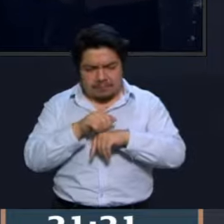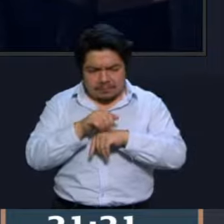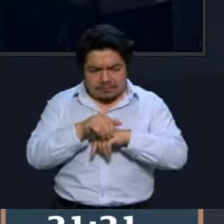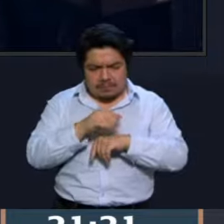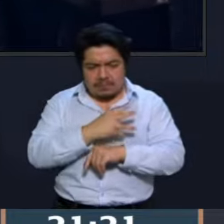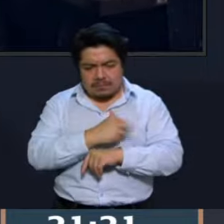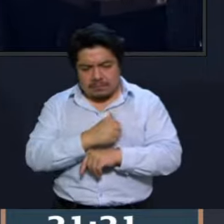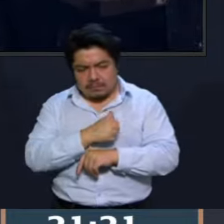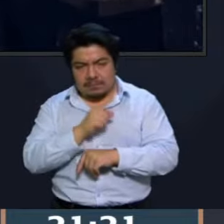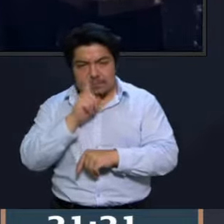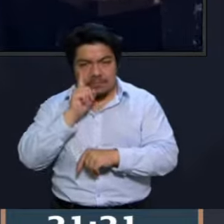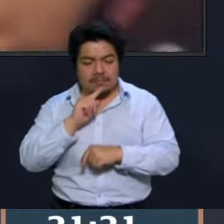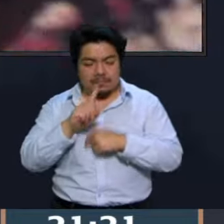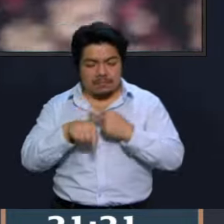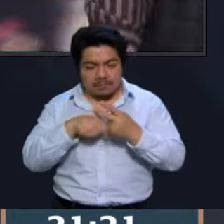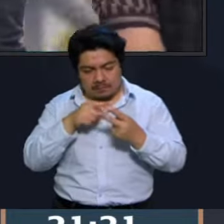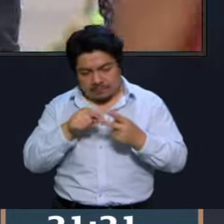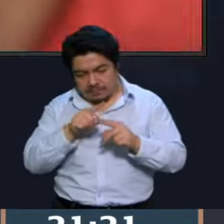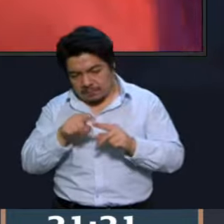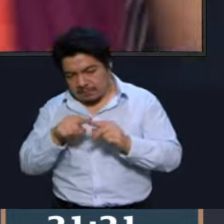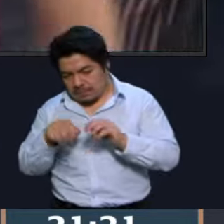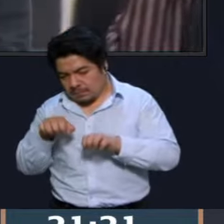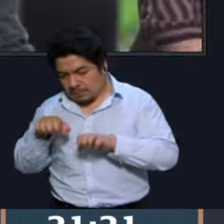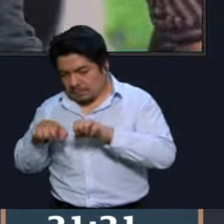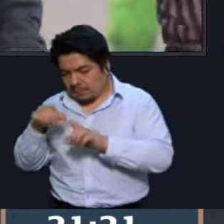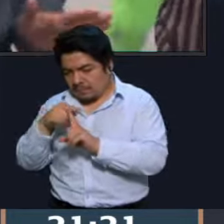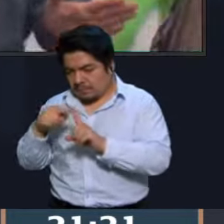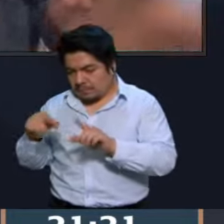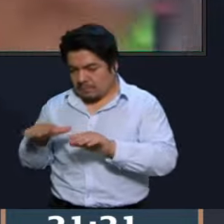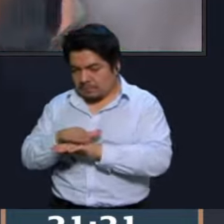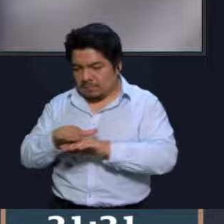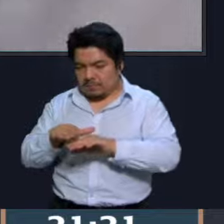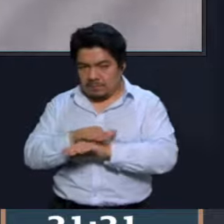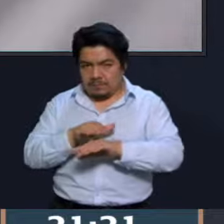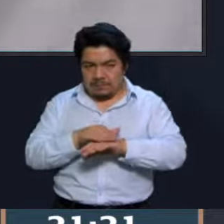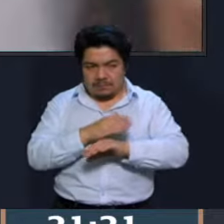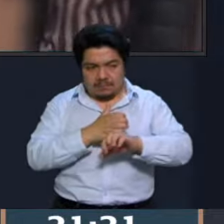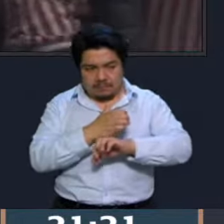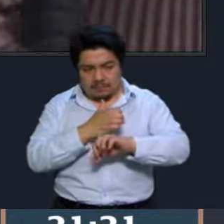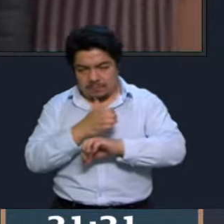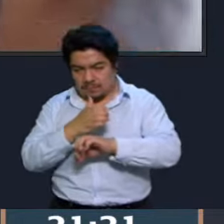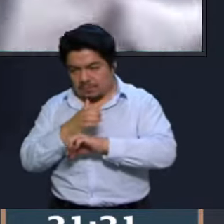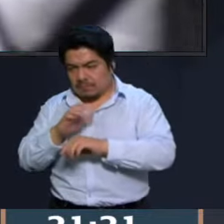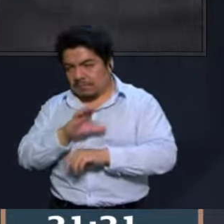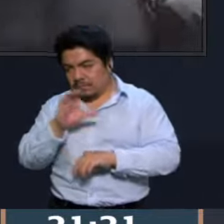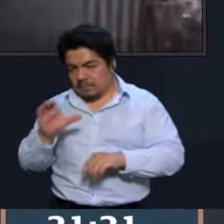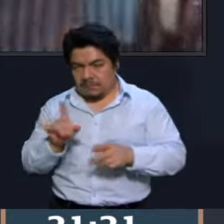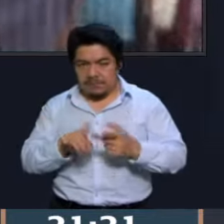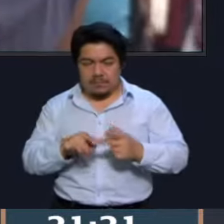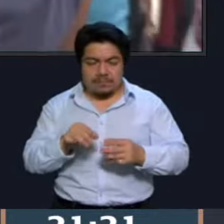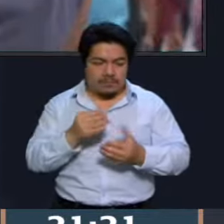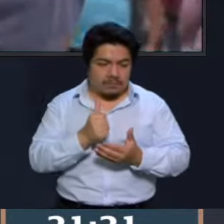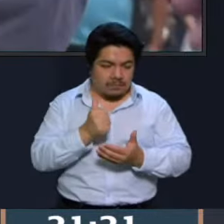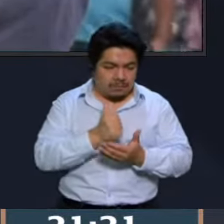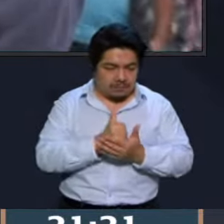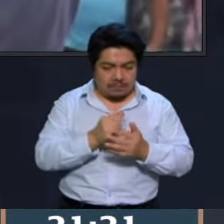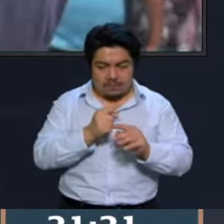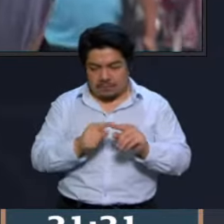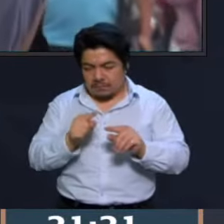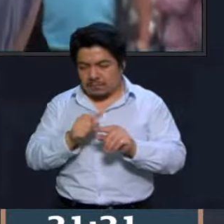hijos por mujer, edad promedio de la sociedad, que cambia por estado, rural, urbano, ¿sí? Todos son